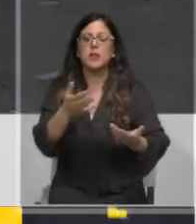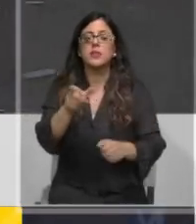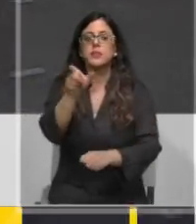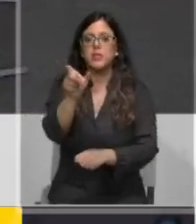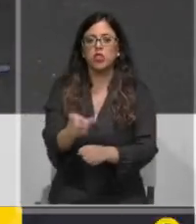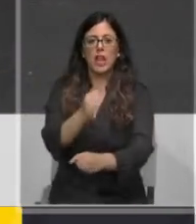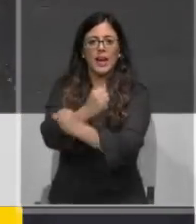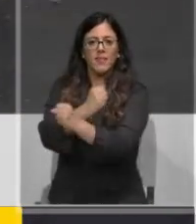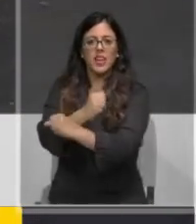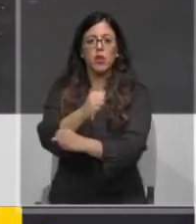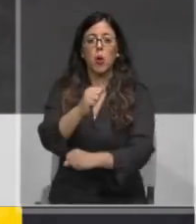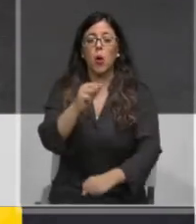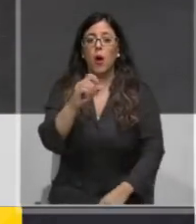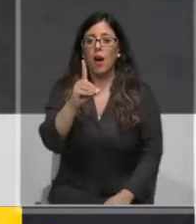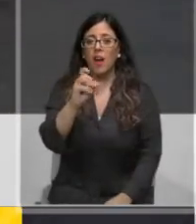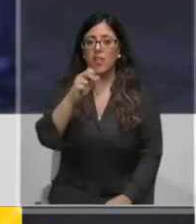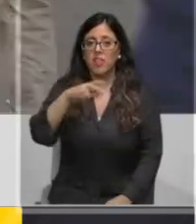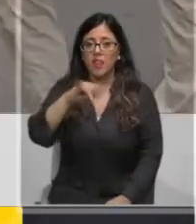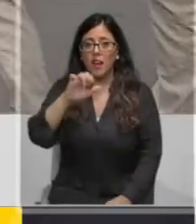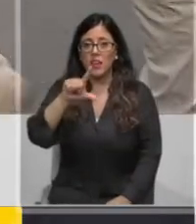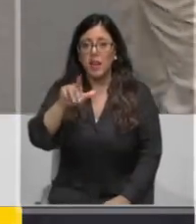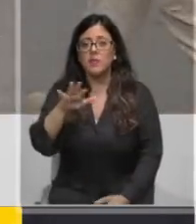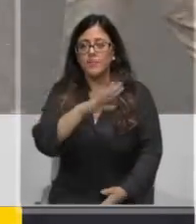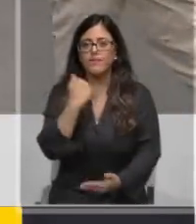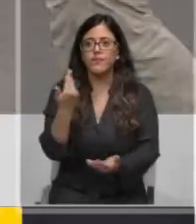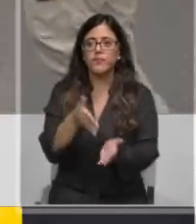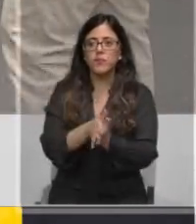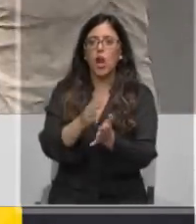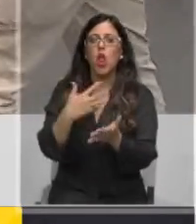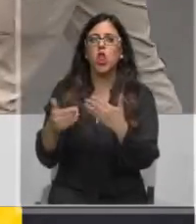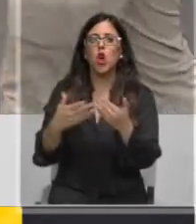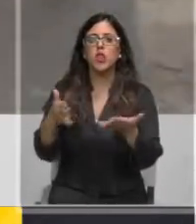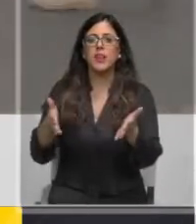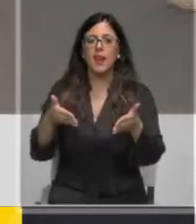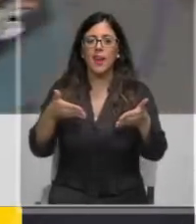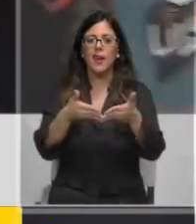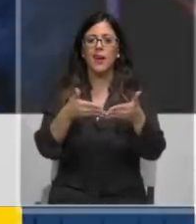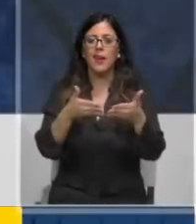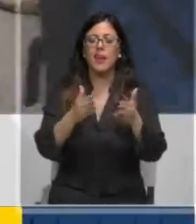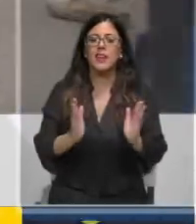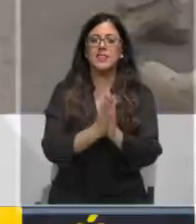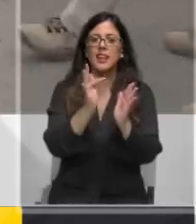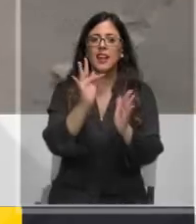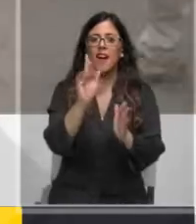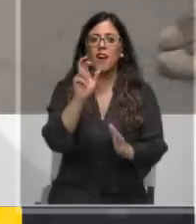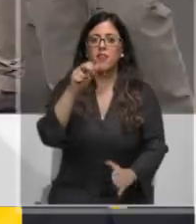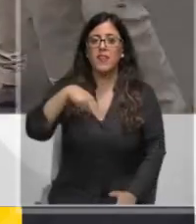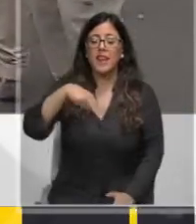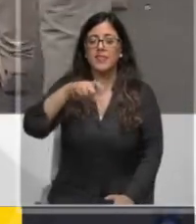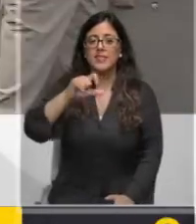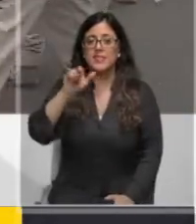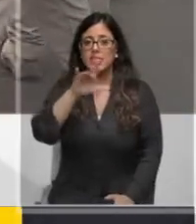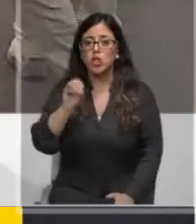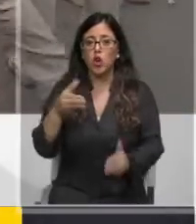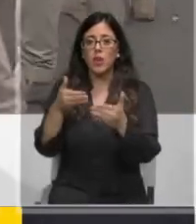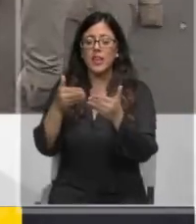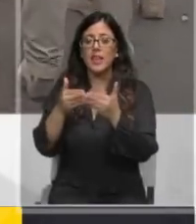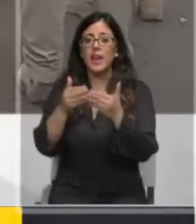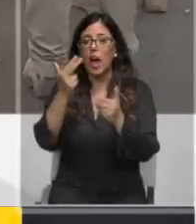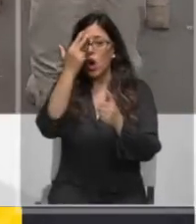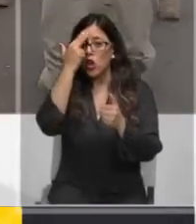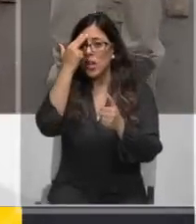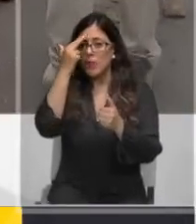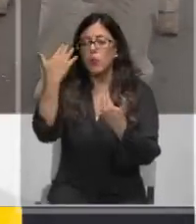situación que ocurre ahí en San Francisco con coquimbo este individuo se encuentra en dependencias del cuartel